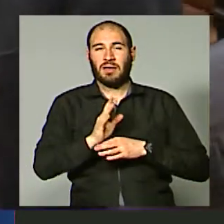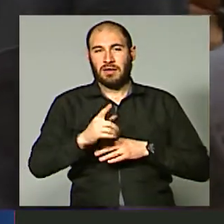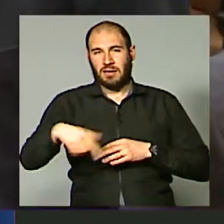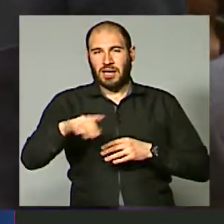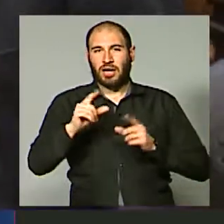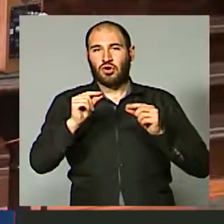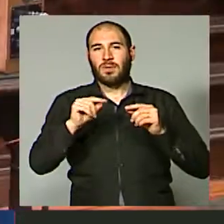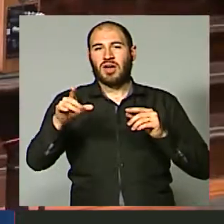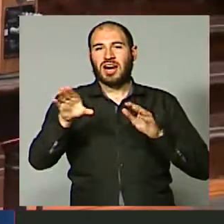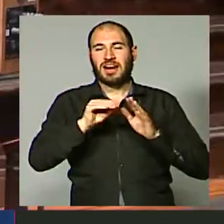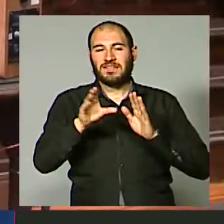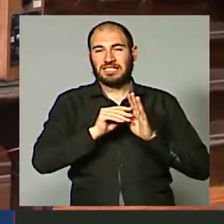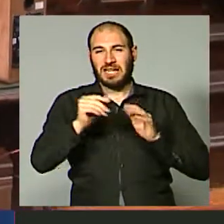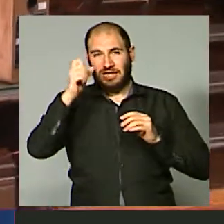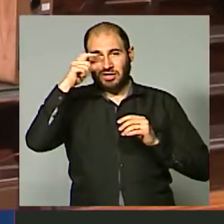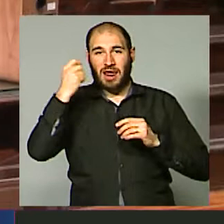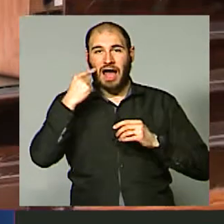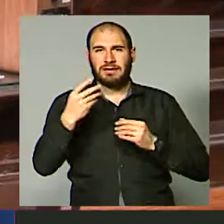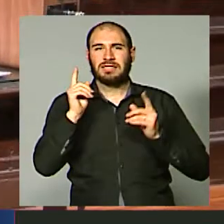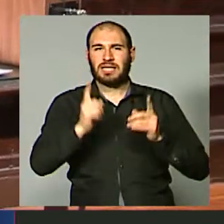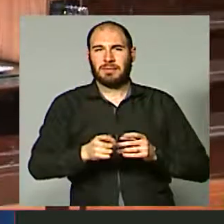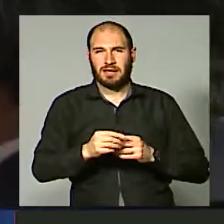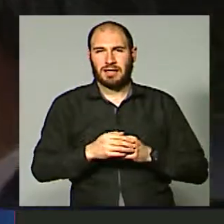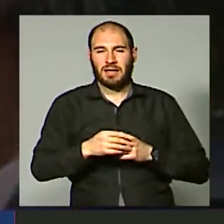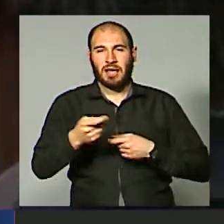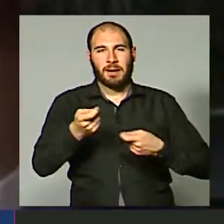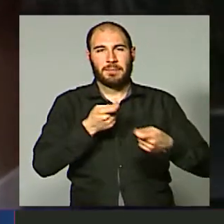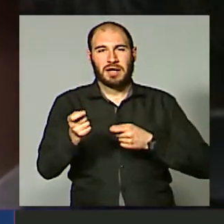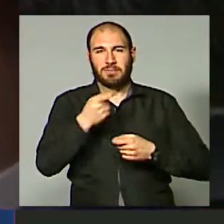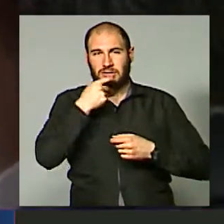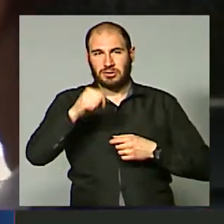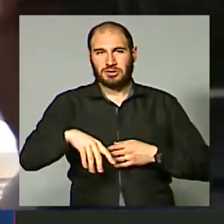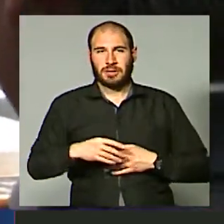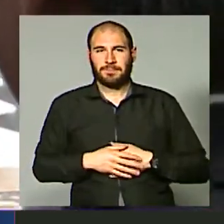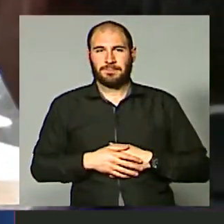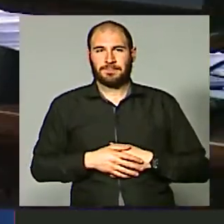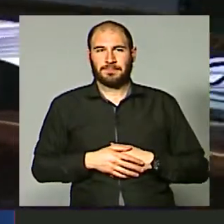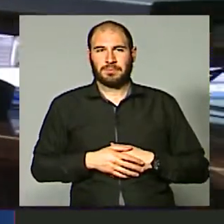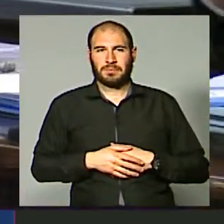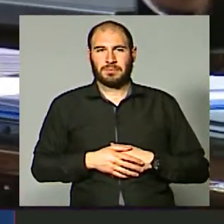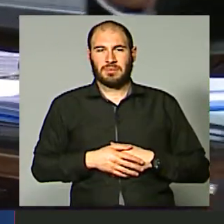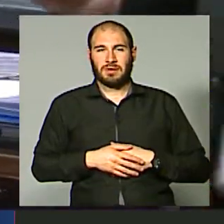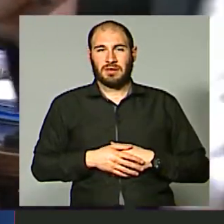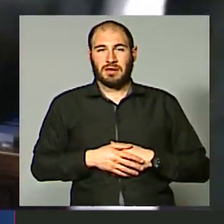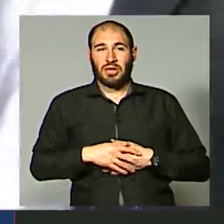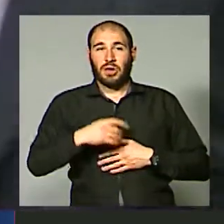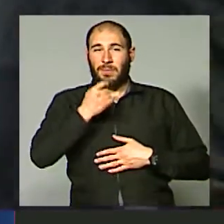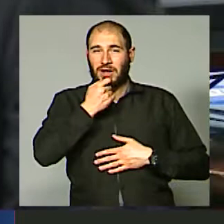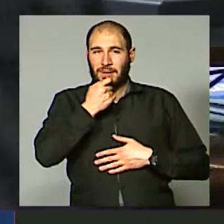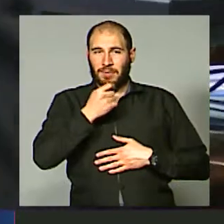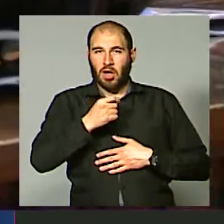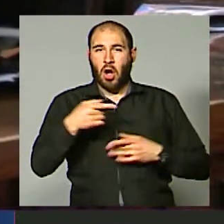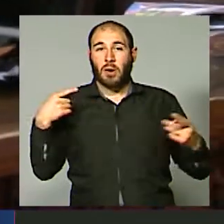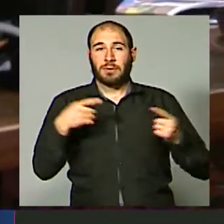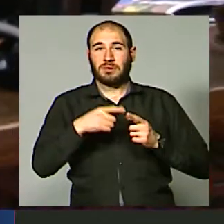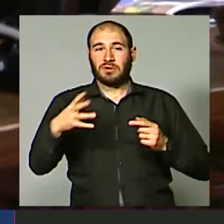de referencia a nivel nacional para tener en cuenta también los números que va a manejar la provincia de Mendoza. De llegar con los